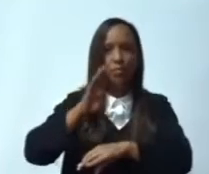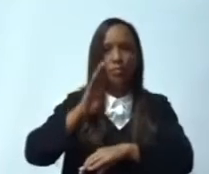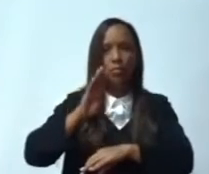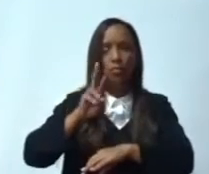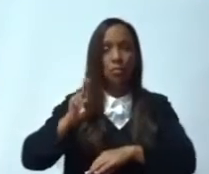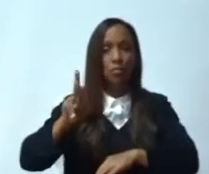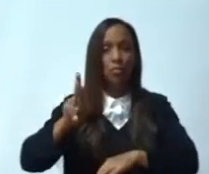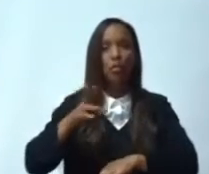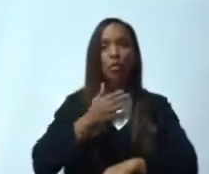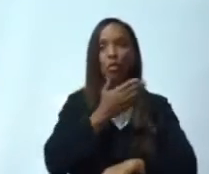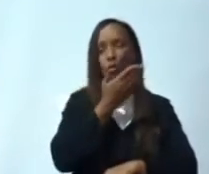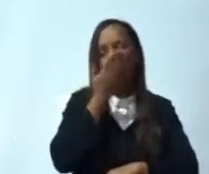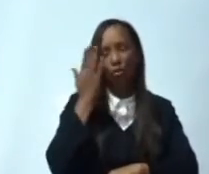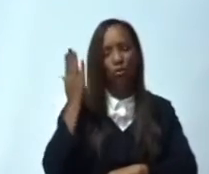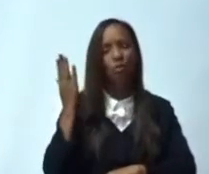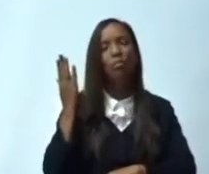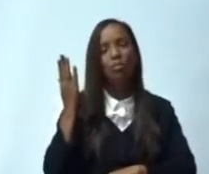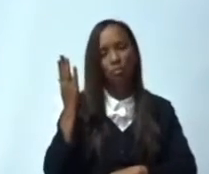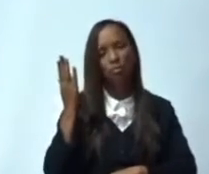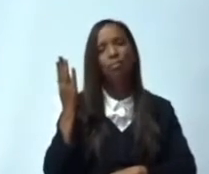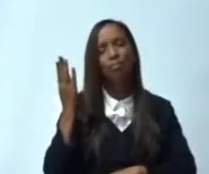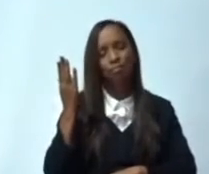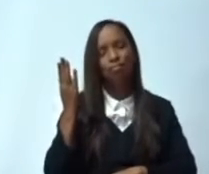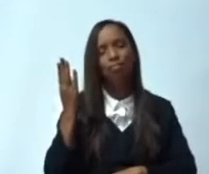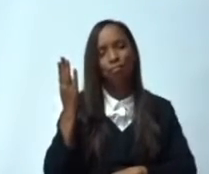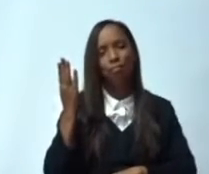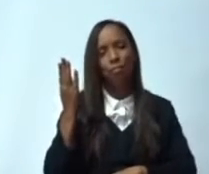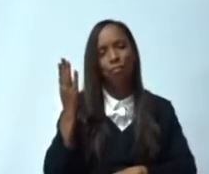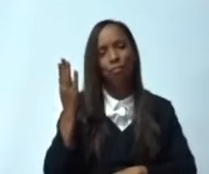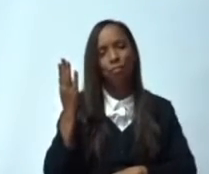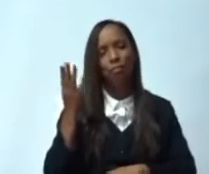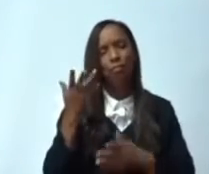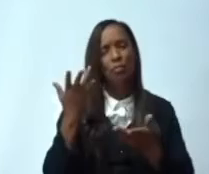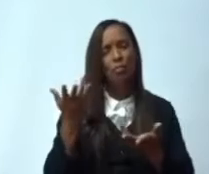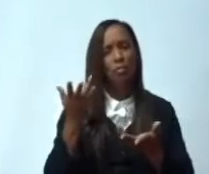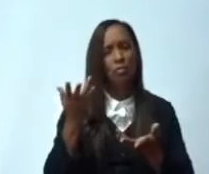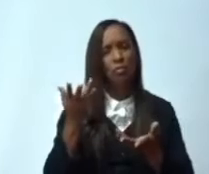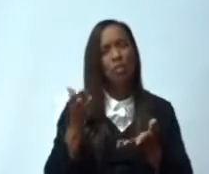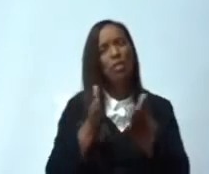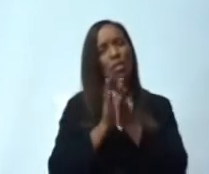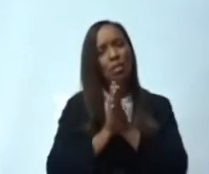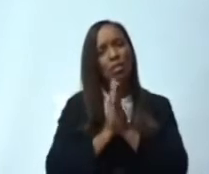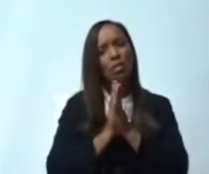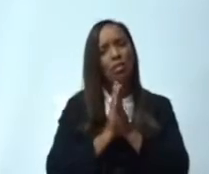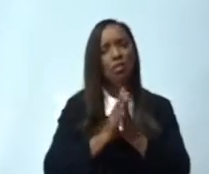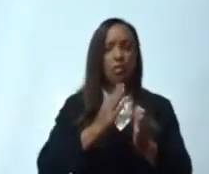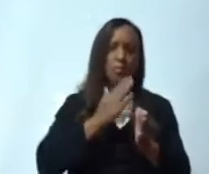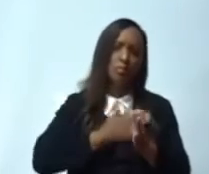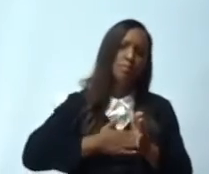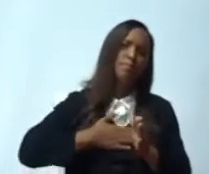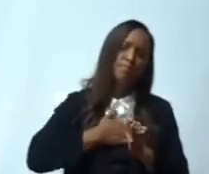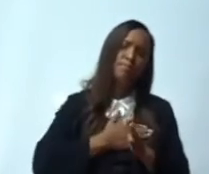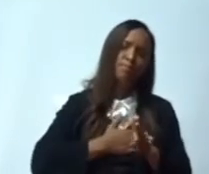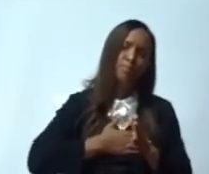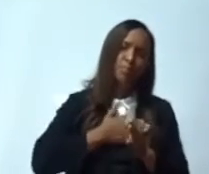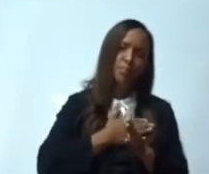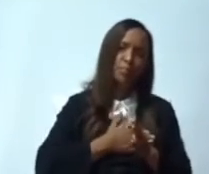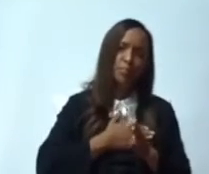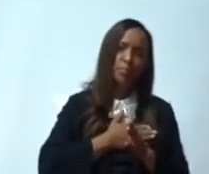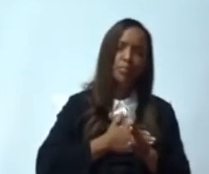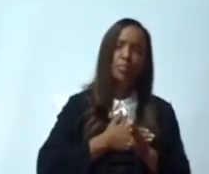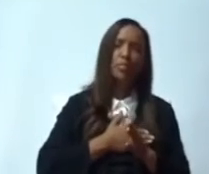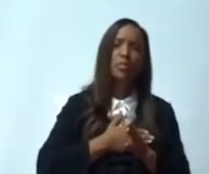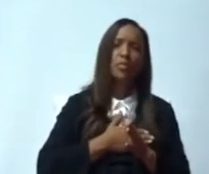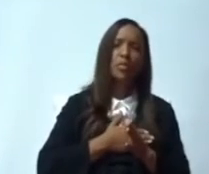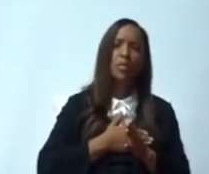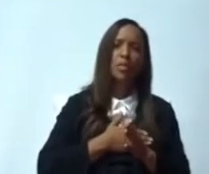forma u otra con esta instalación, a que interponga sus buenos oficios para que la comunidad de La Otra Banda pueda ya finalmente